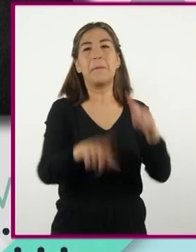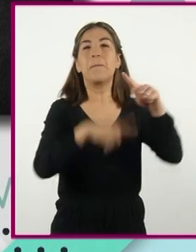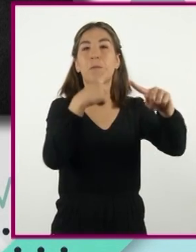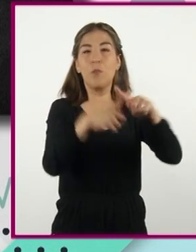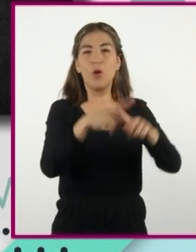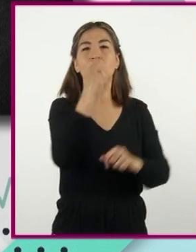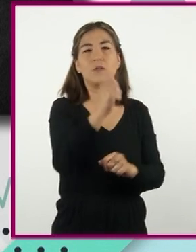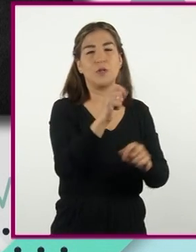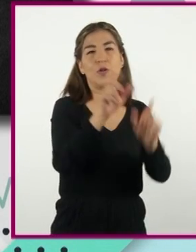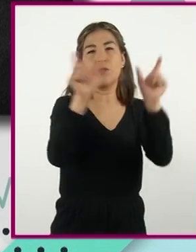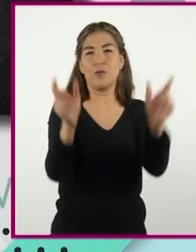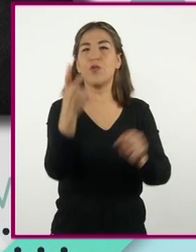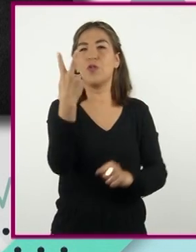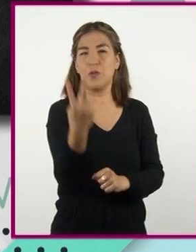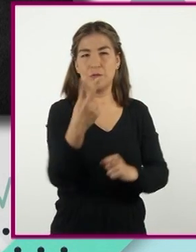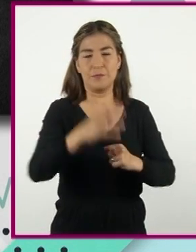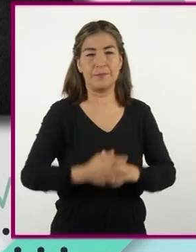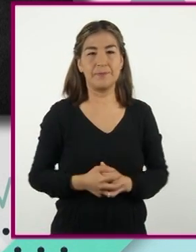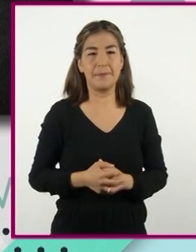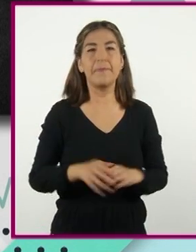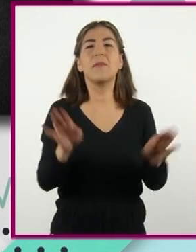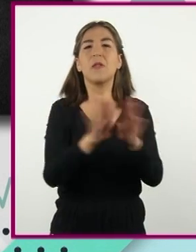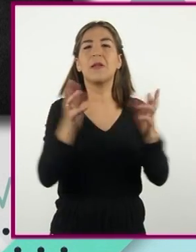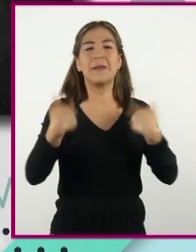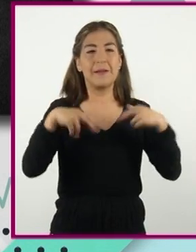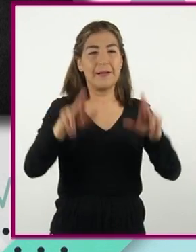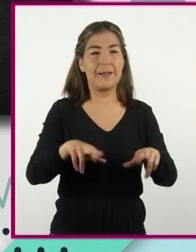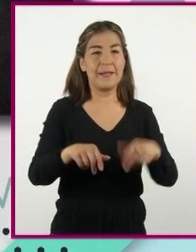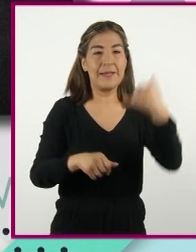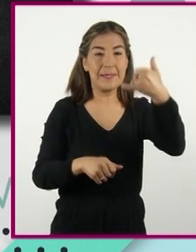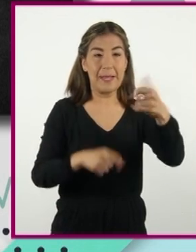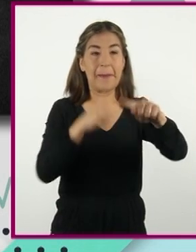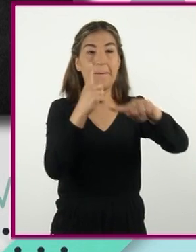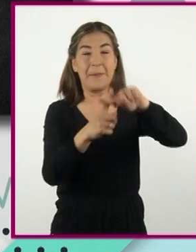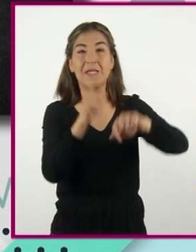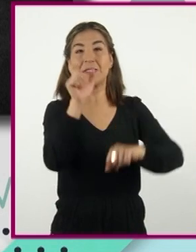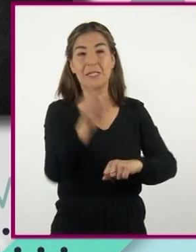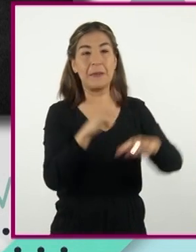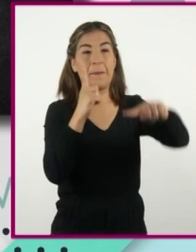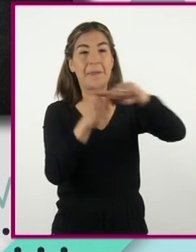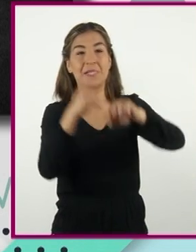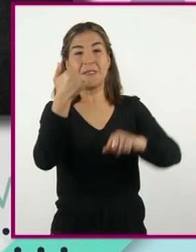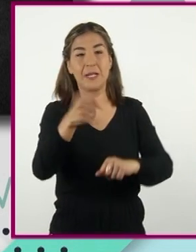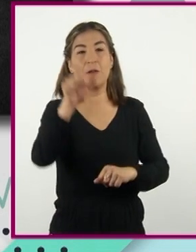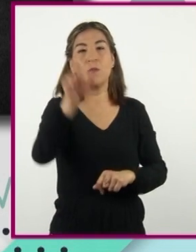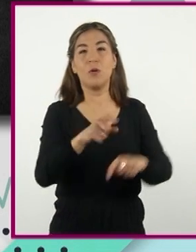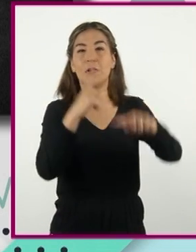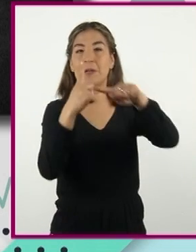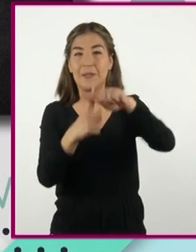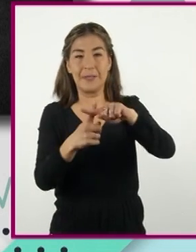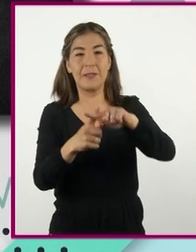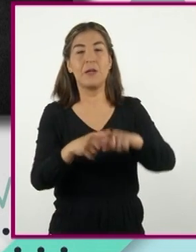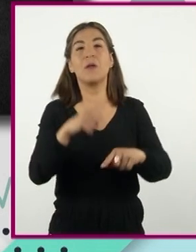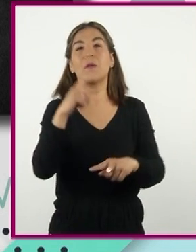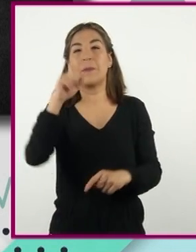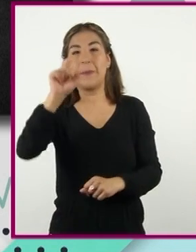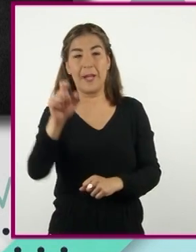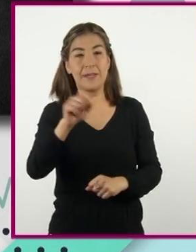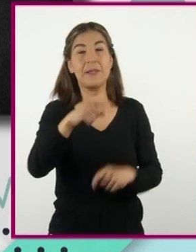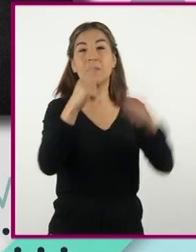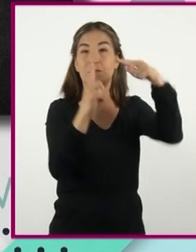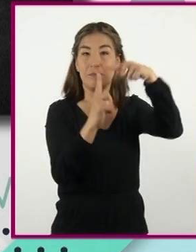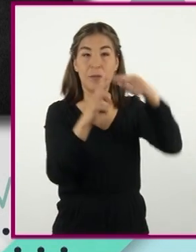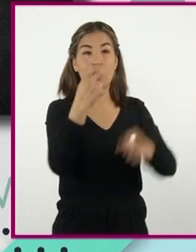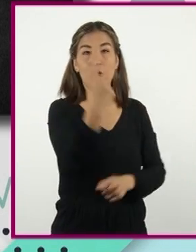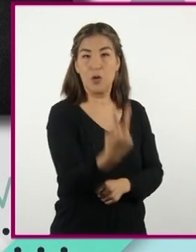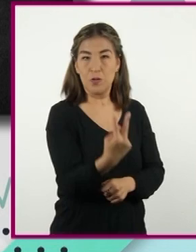lados por 2. Como la expresión y más x por 20 se multiplica y divide por